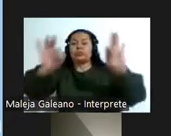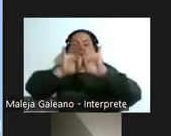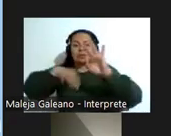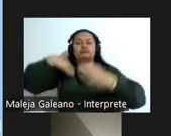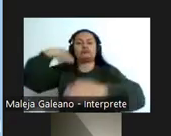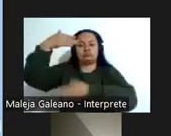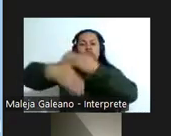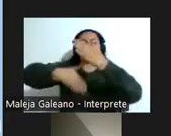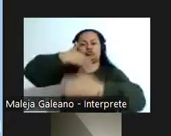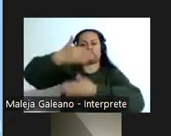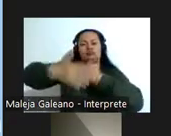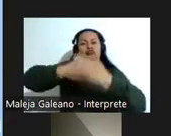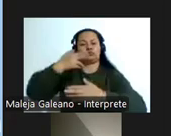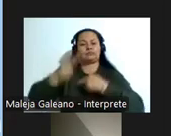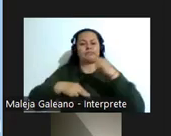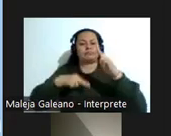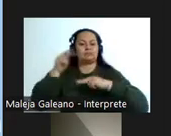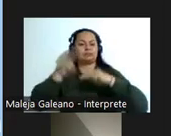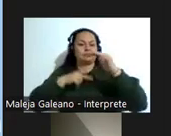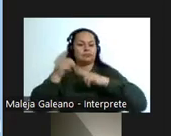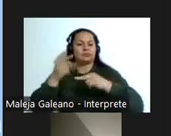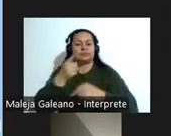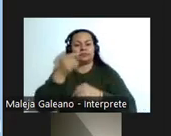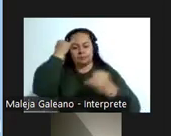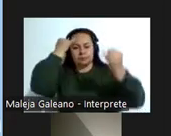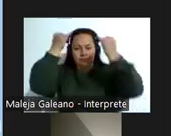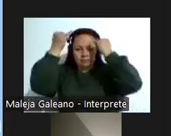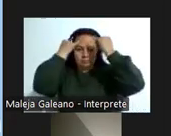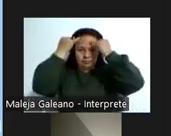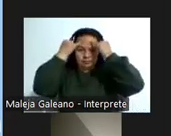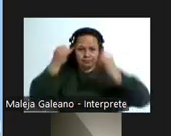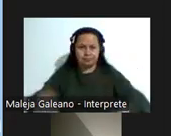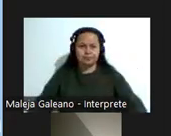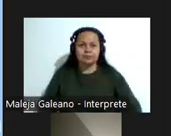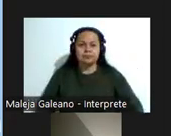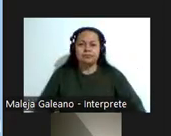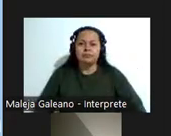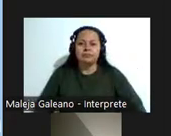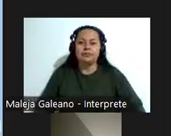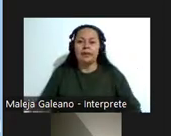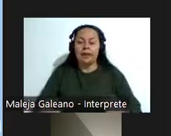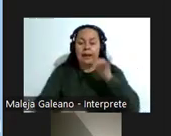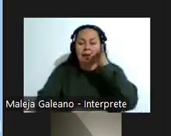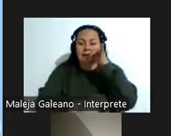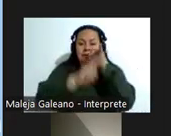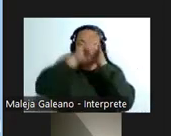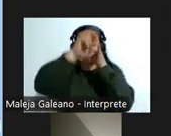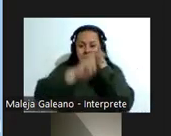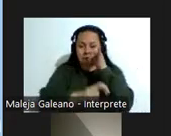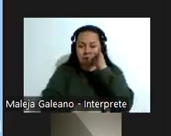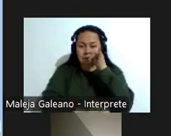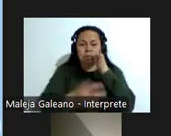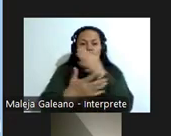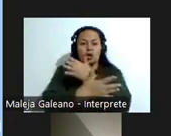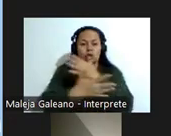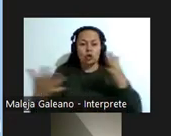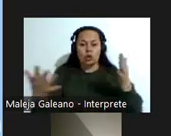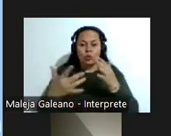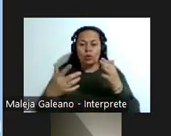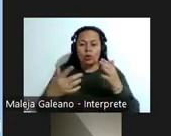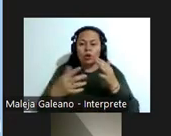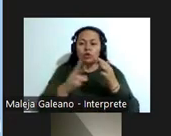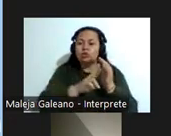la construcción de estas ideas. Las epistemologías feministas y las epistemologías del